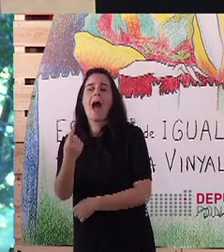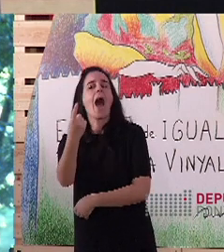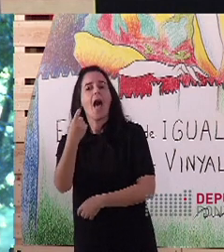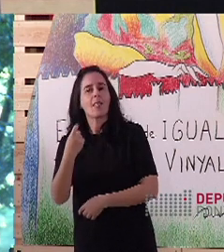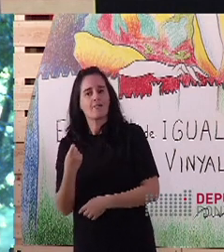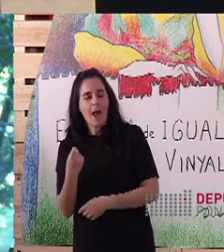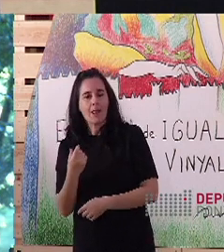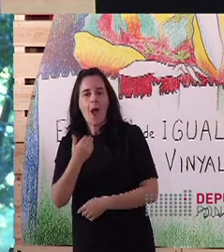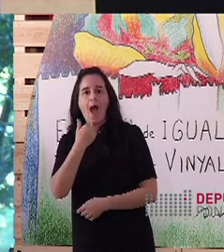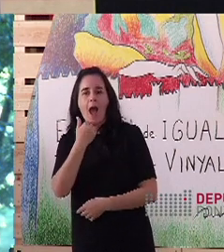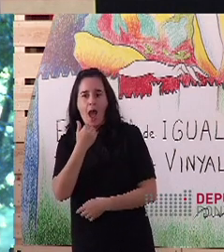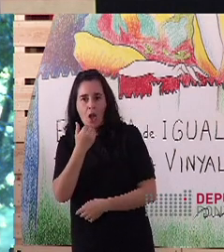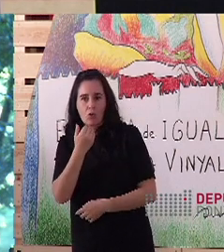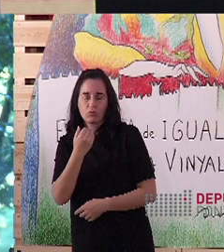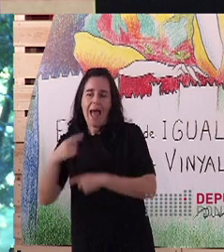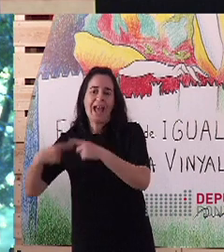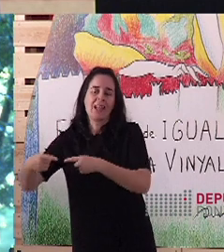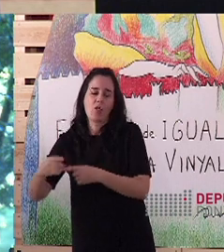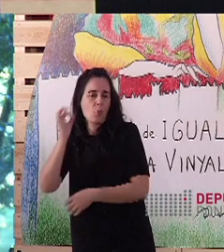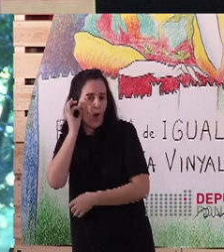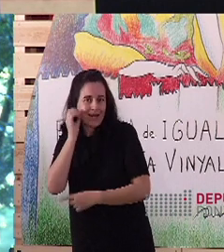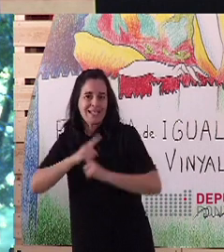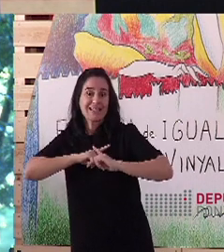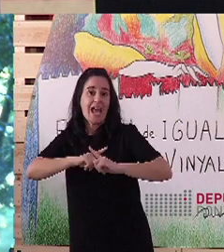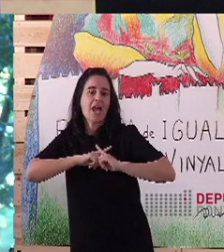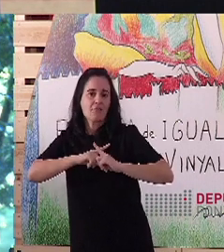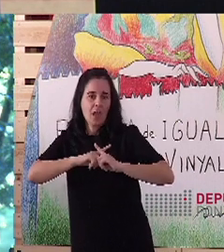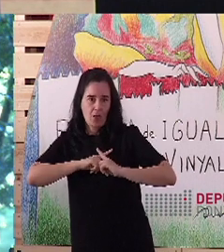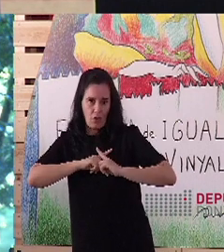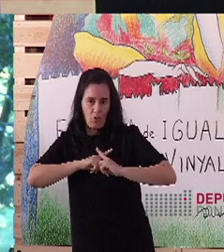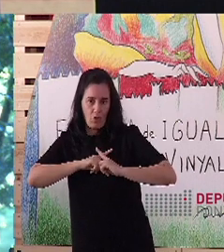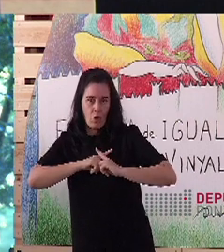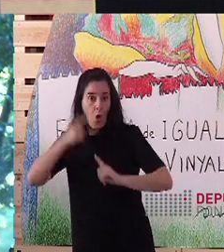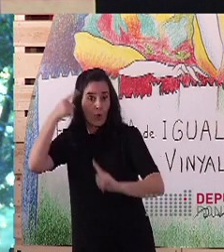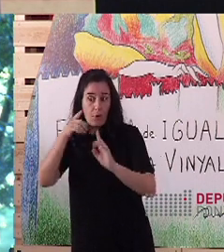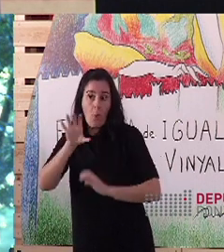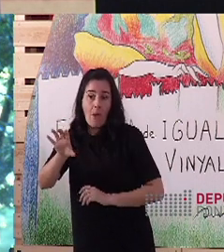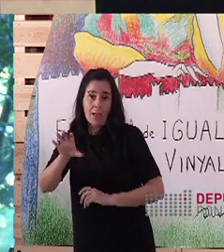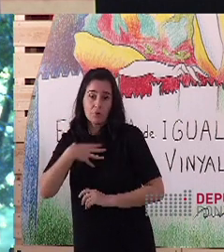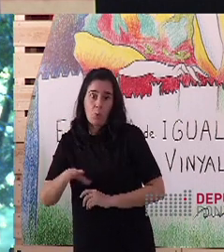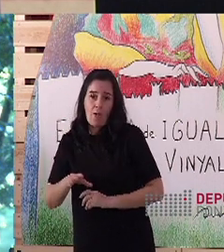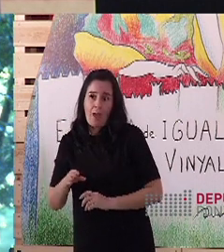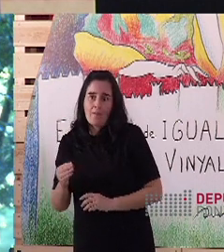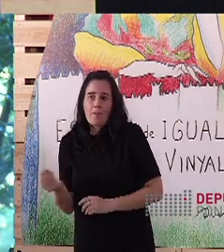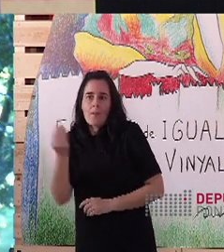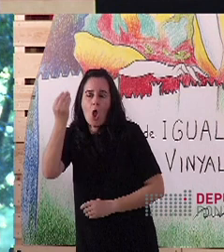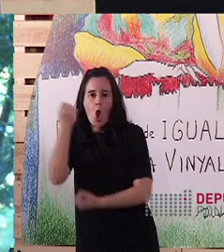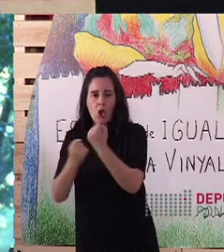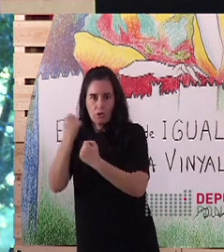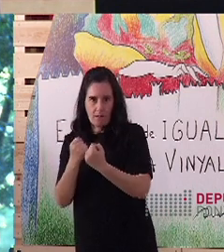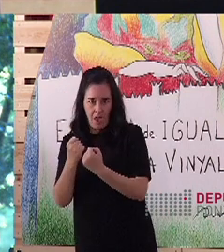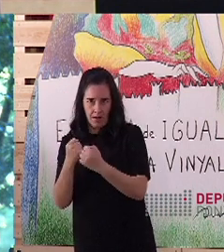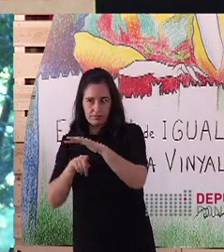sacrificar a una generación de mujeres para que el país pueda crecer económicamente. Si